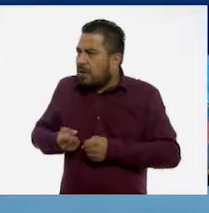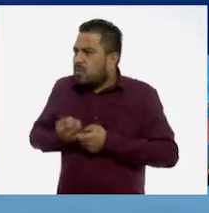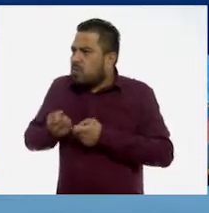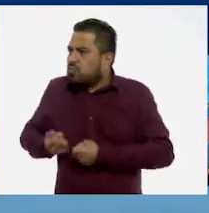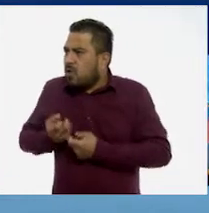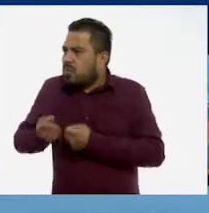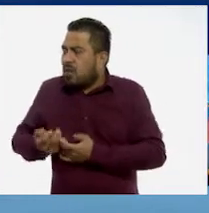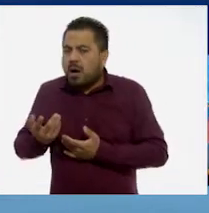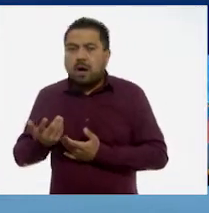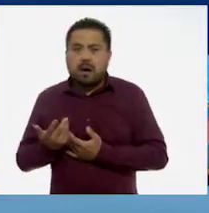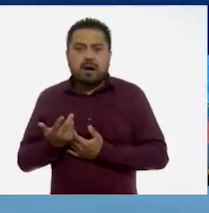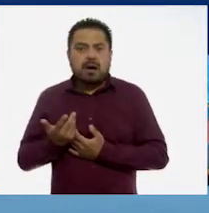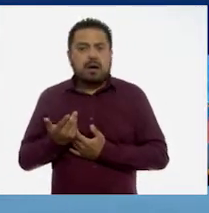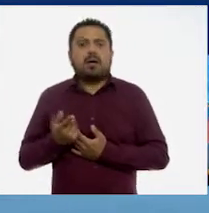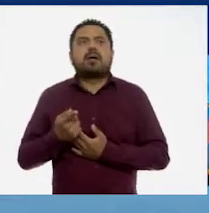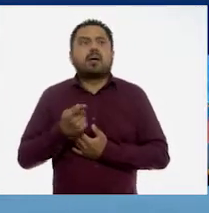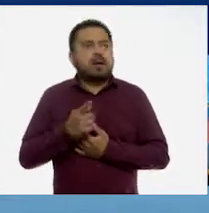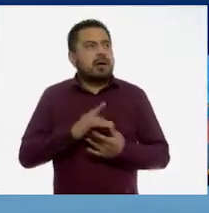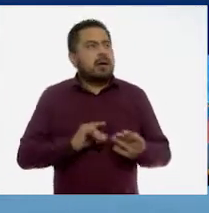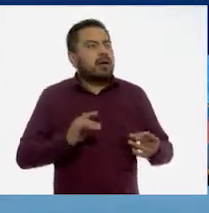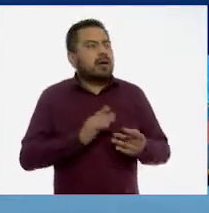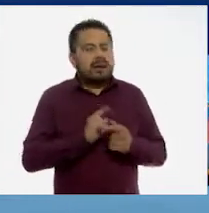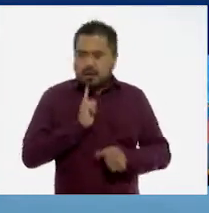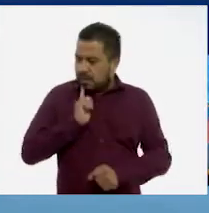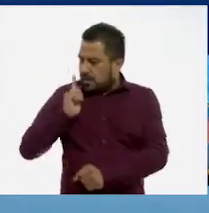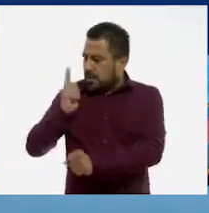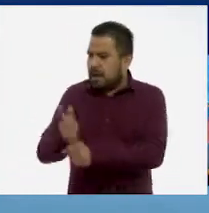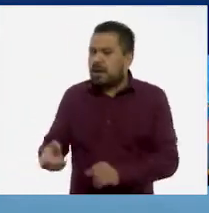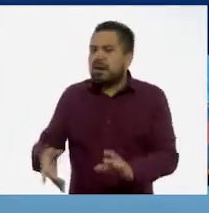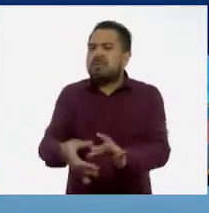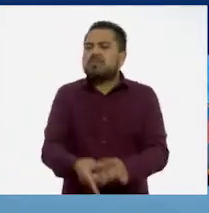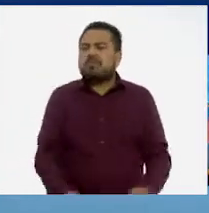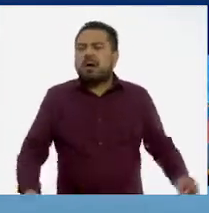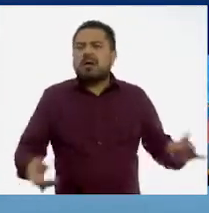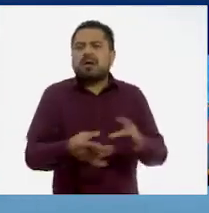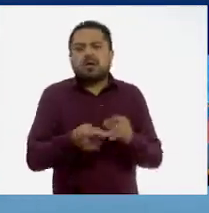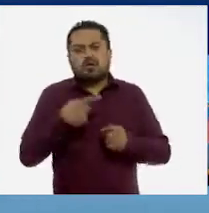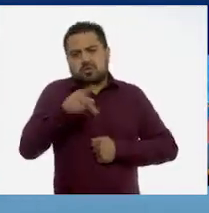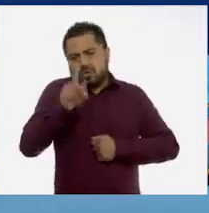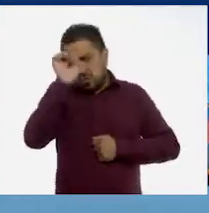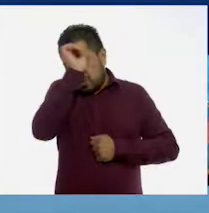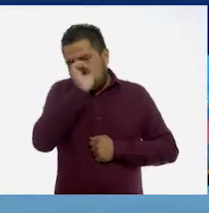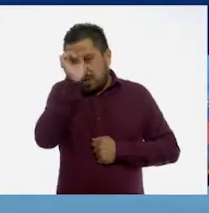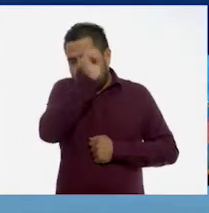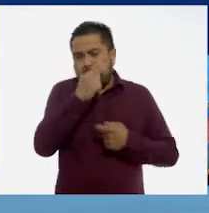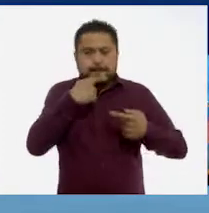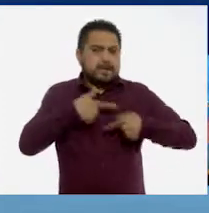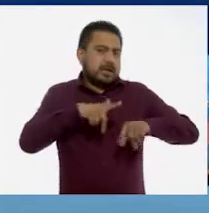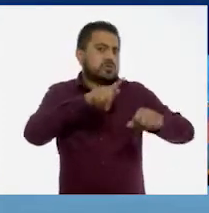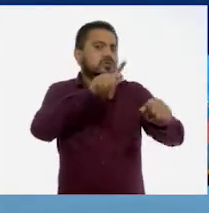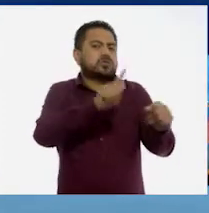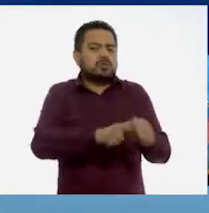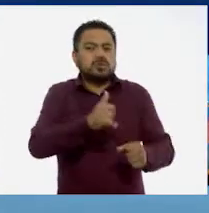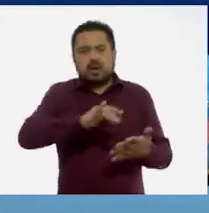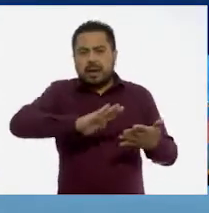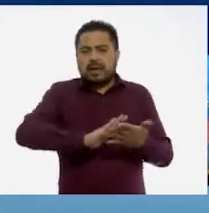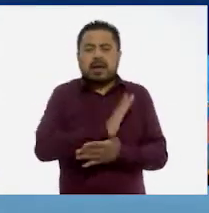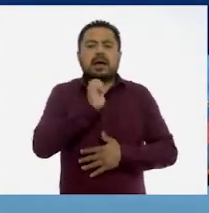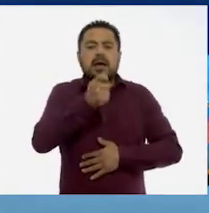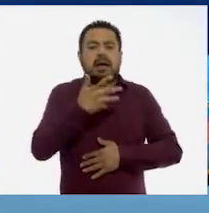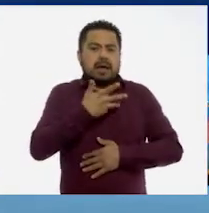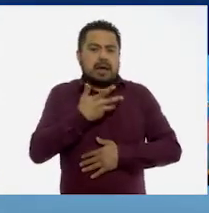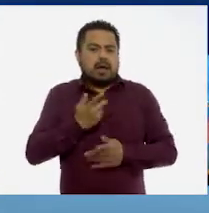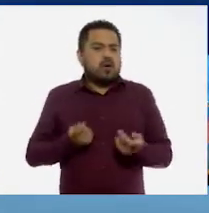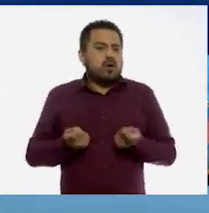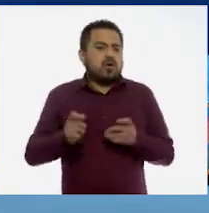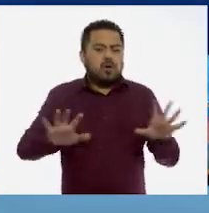a dar cuenta de lo que viste, lo vas a contar pues desde tu punto de vista personal y vas a tener ese